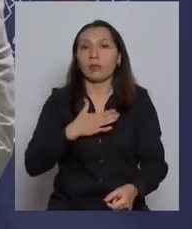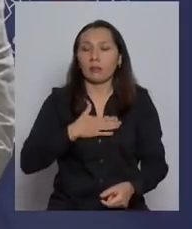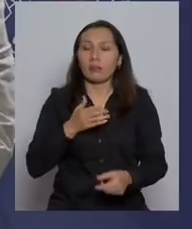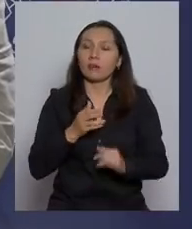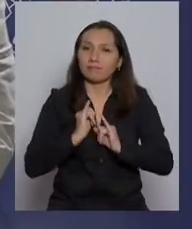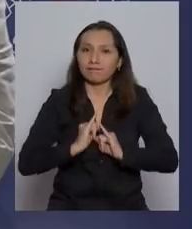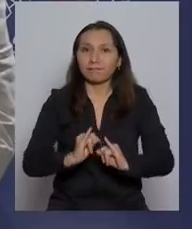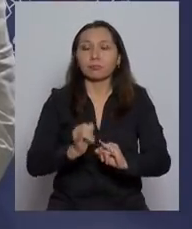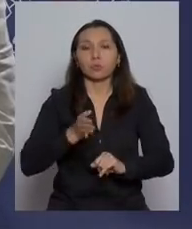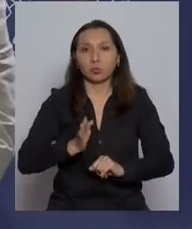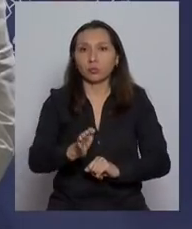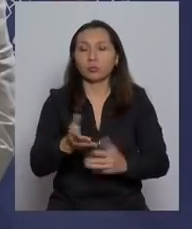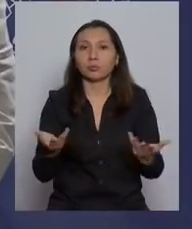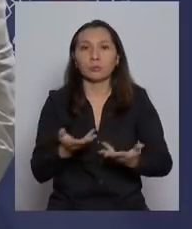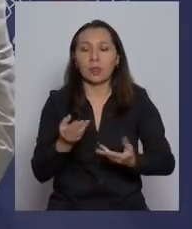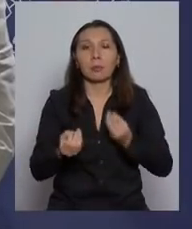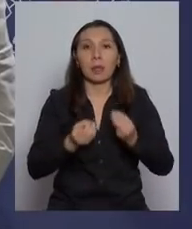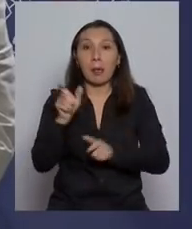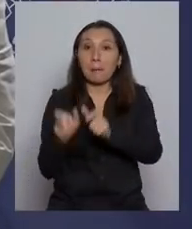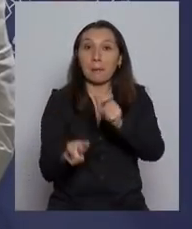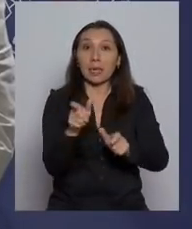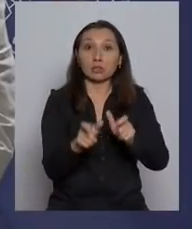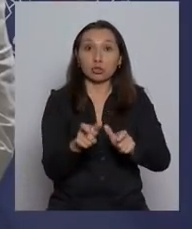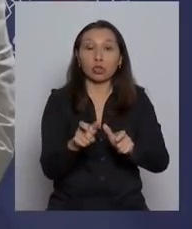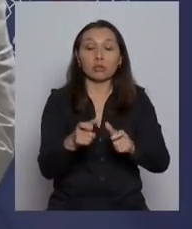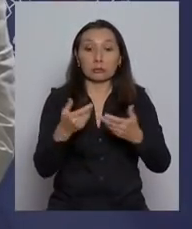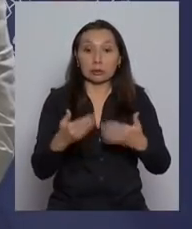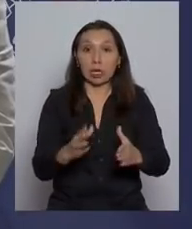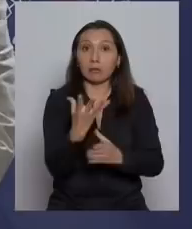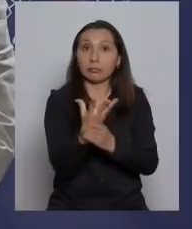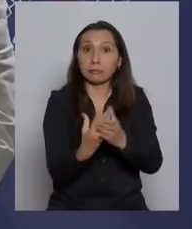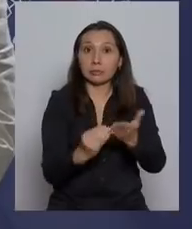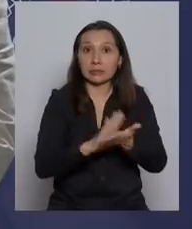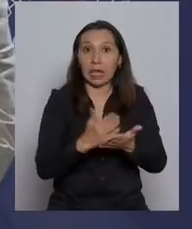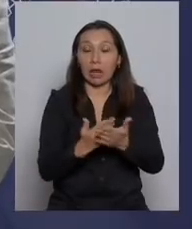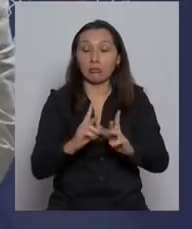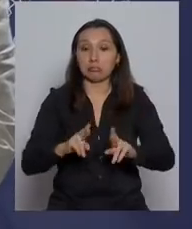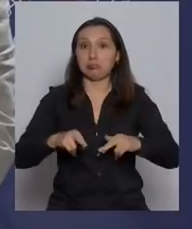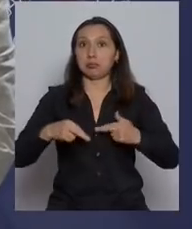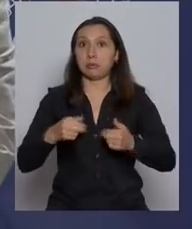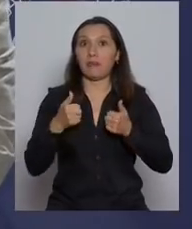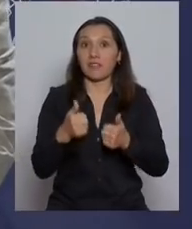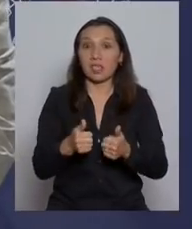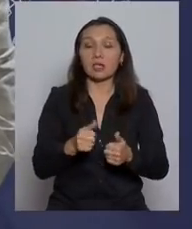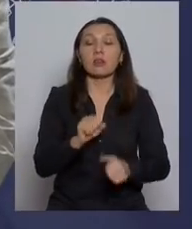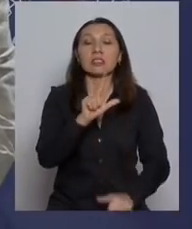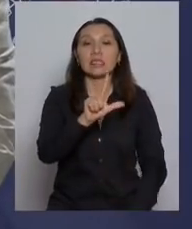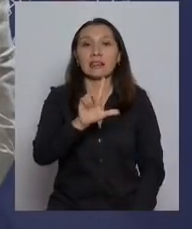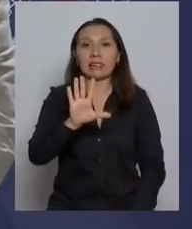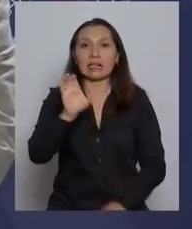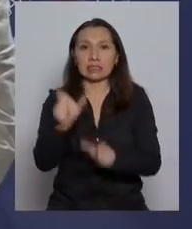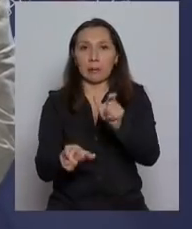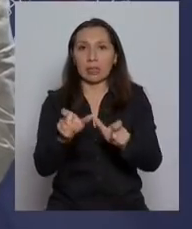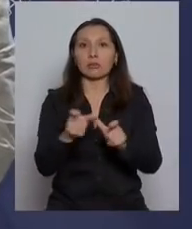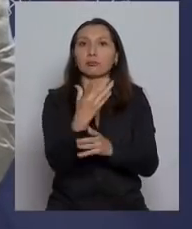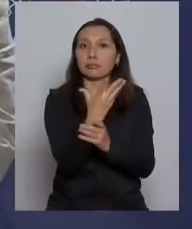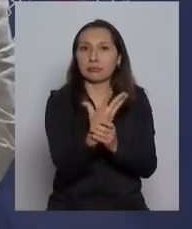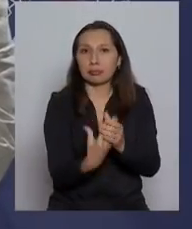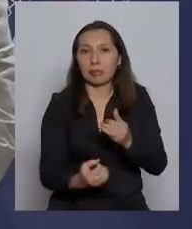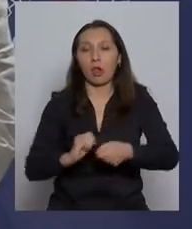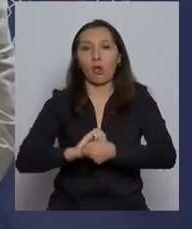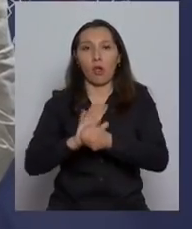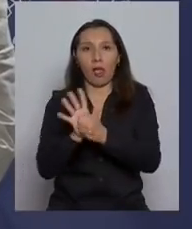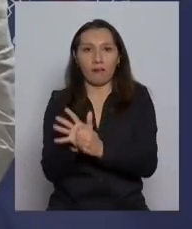seguir informando que con respecto a las personas que se han recuperado de esta enfermedad, llevamos 75 personas